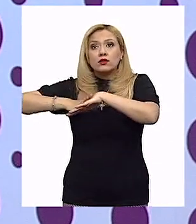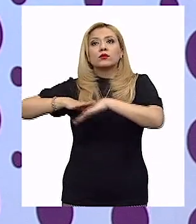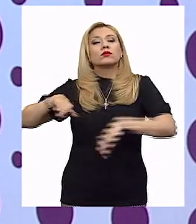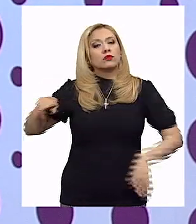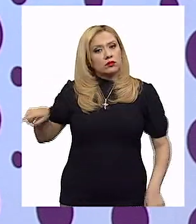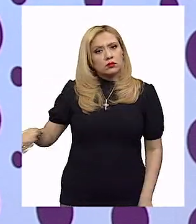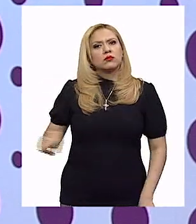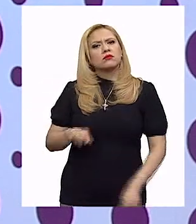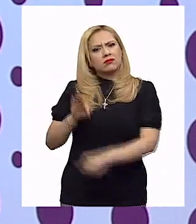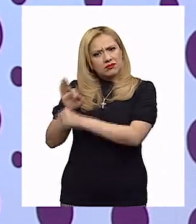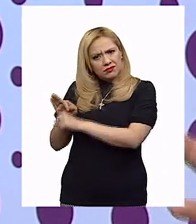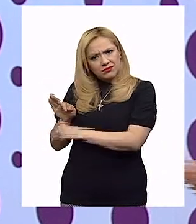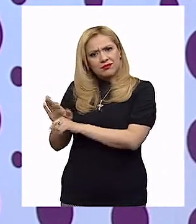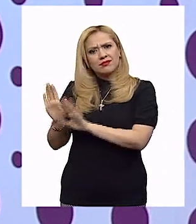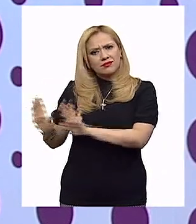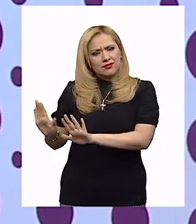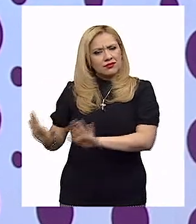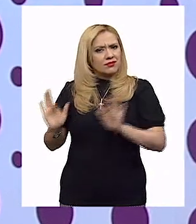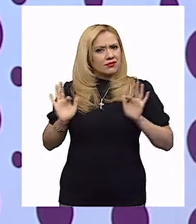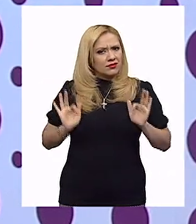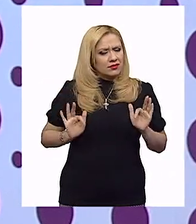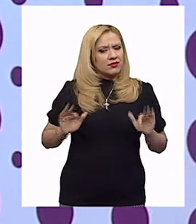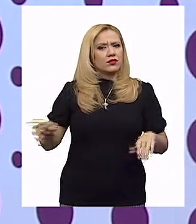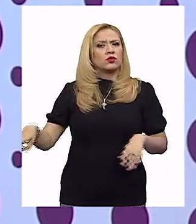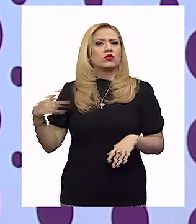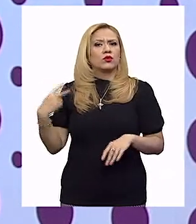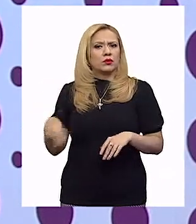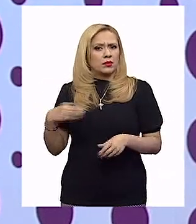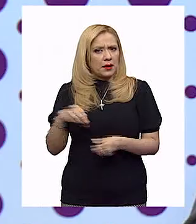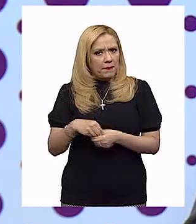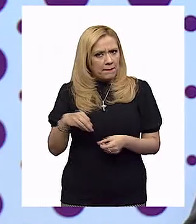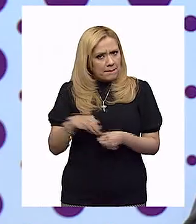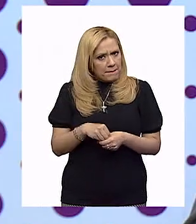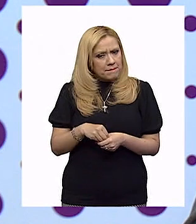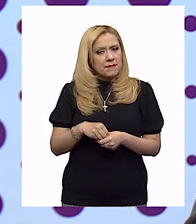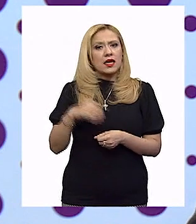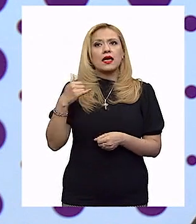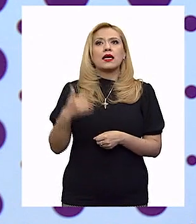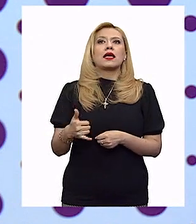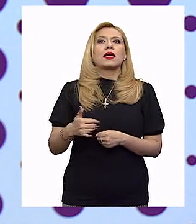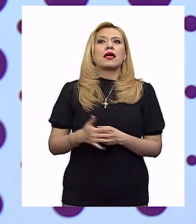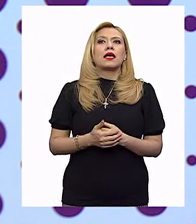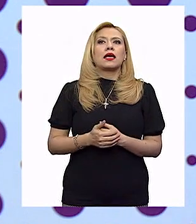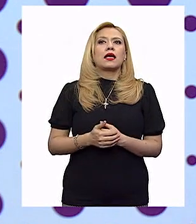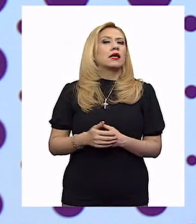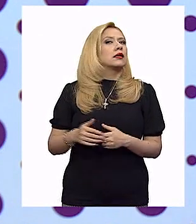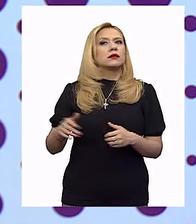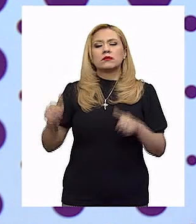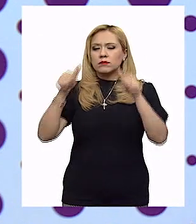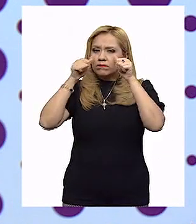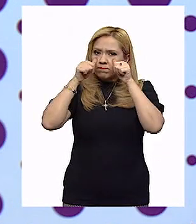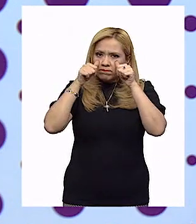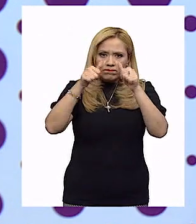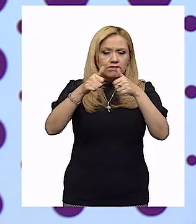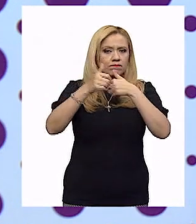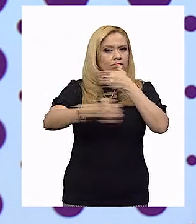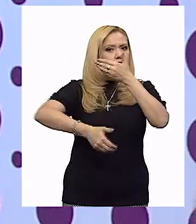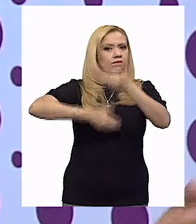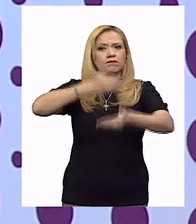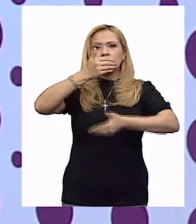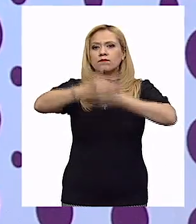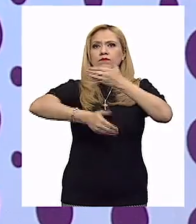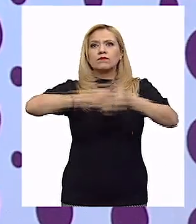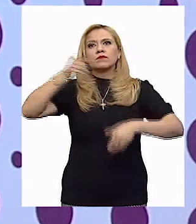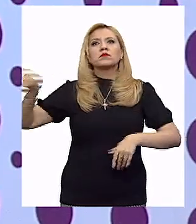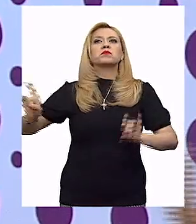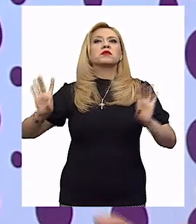realmente se va a proteger de entrada su anonimato y sobre todo que se le va a dar seguimiento a estas alertas